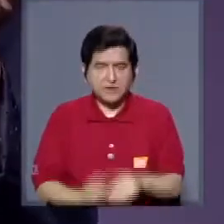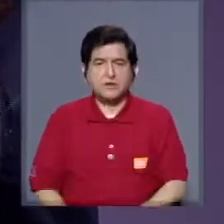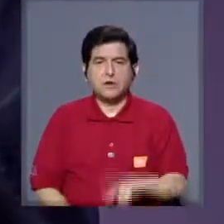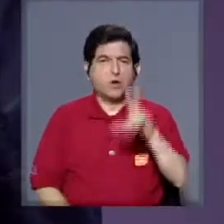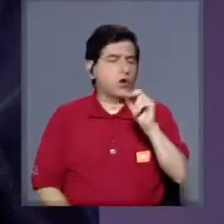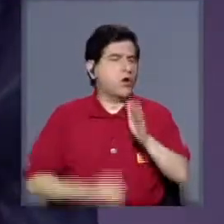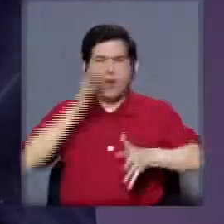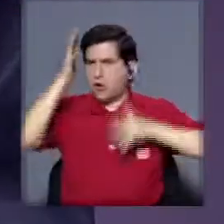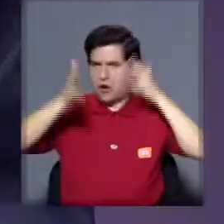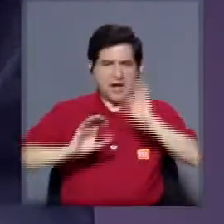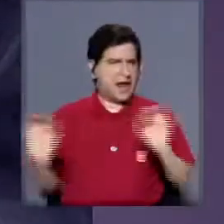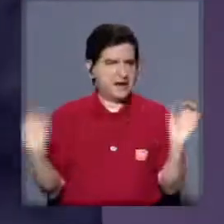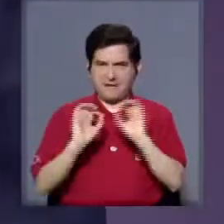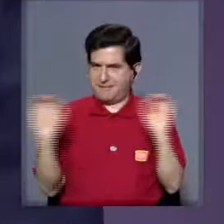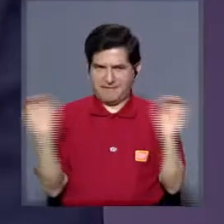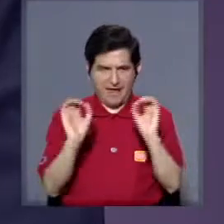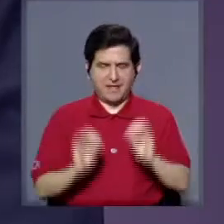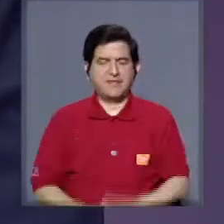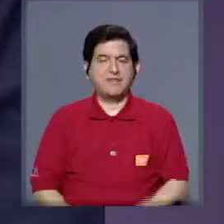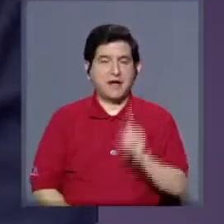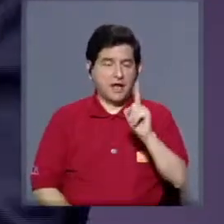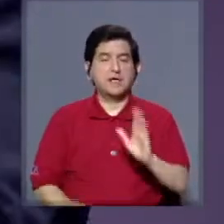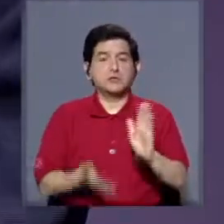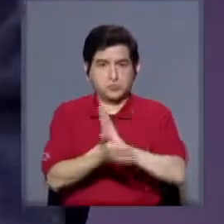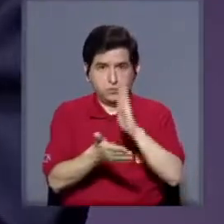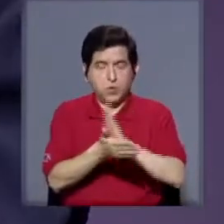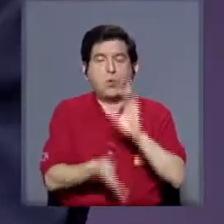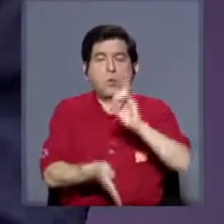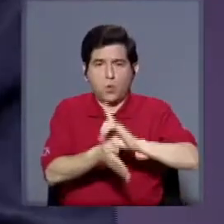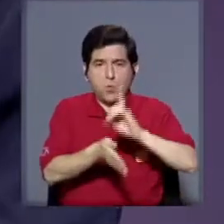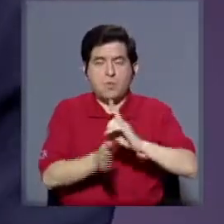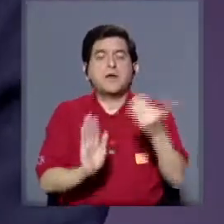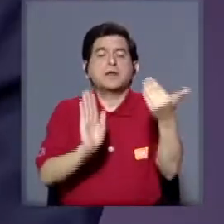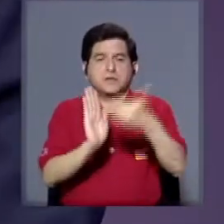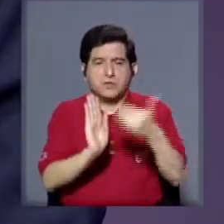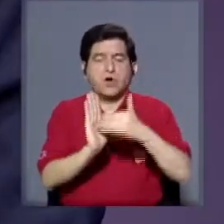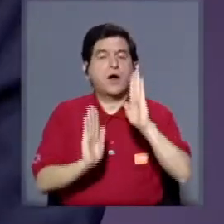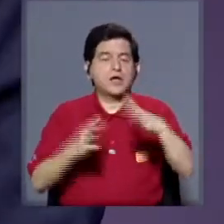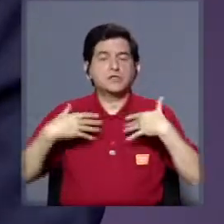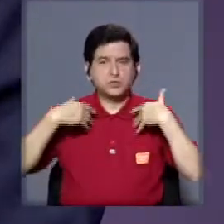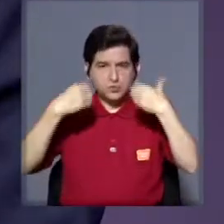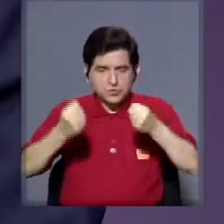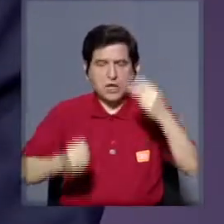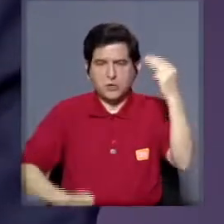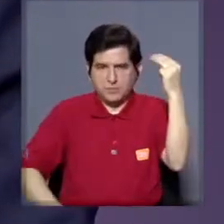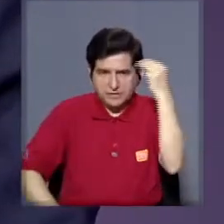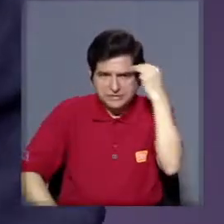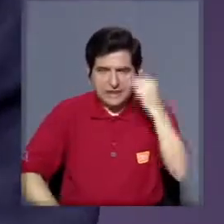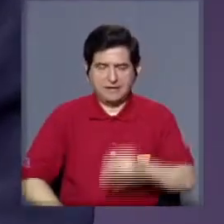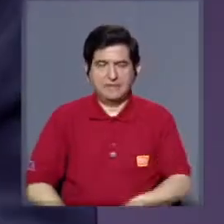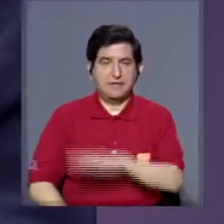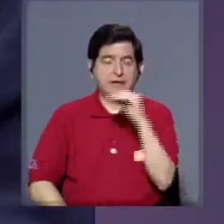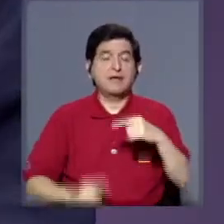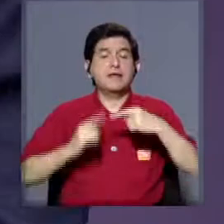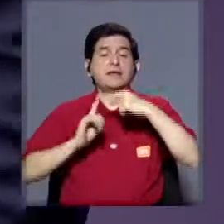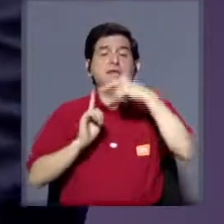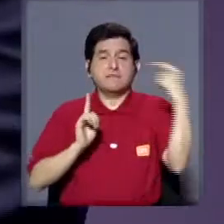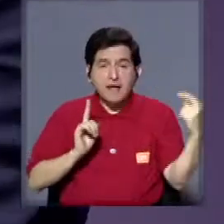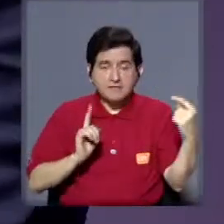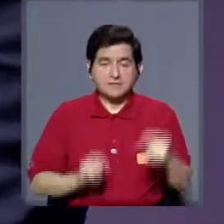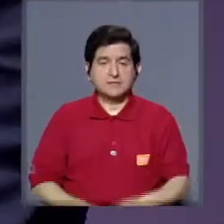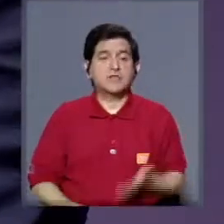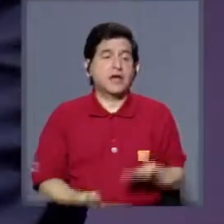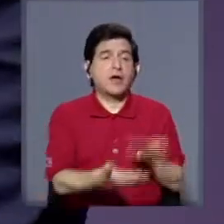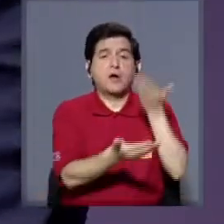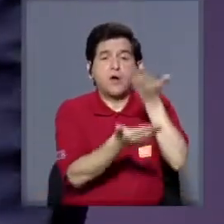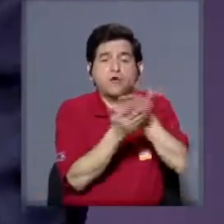vamos a inventar nada es una certificación médica de esa afectación a su salud mental y a partir de ahí pues se